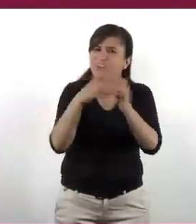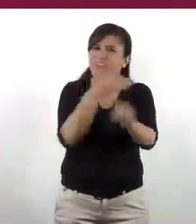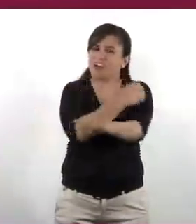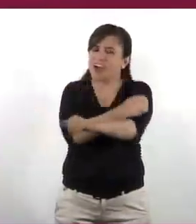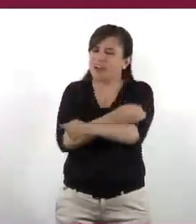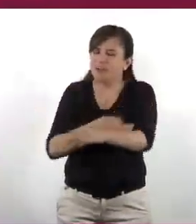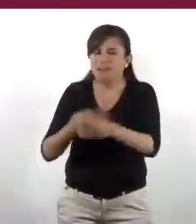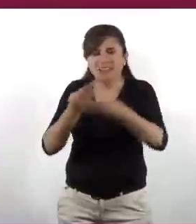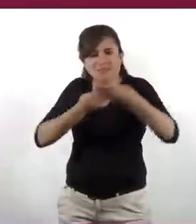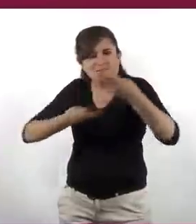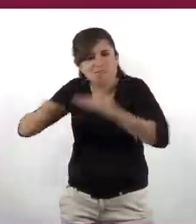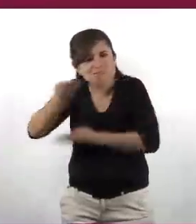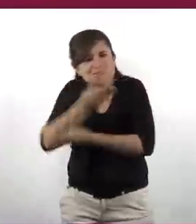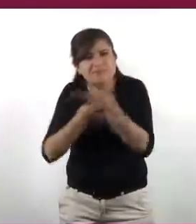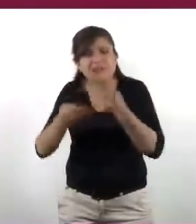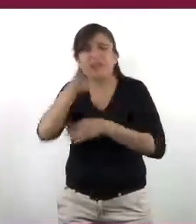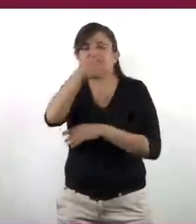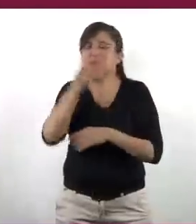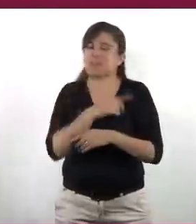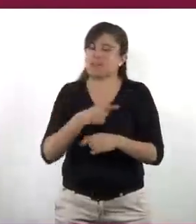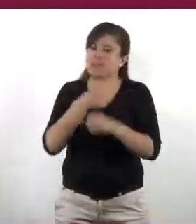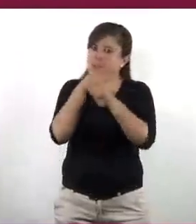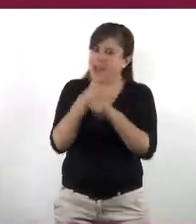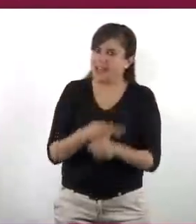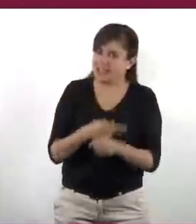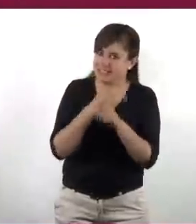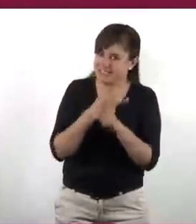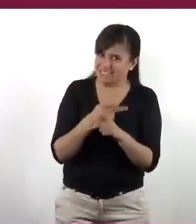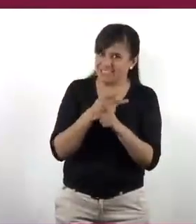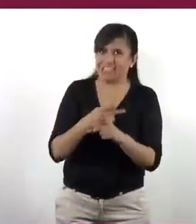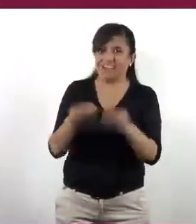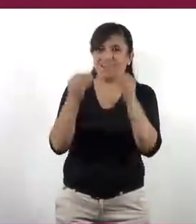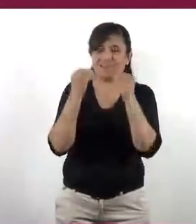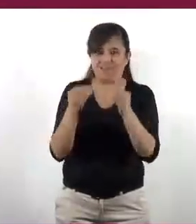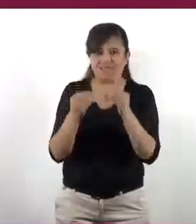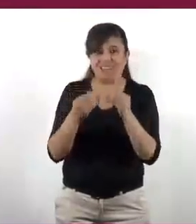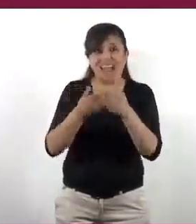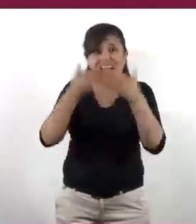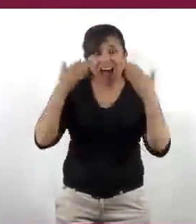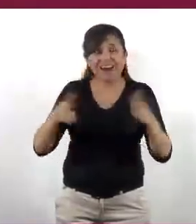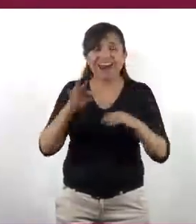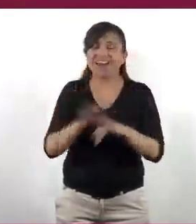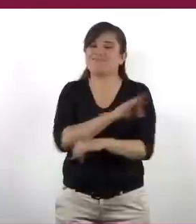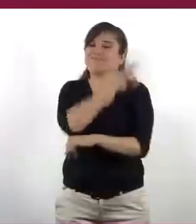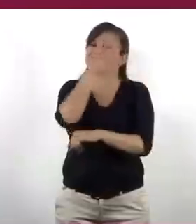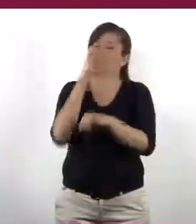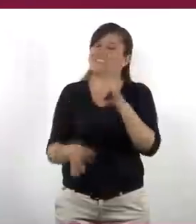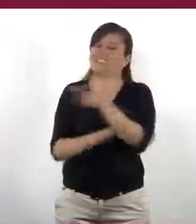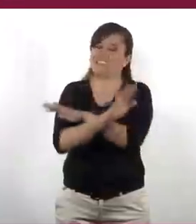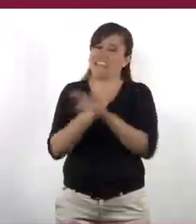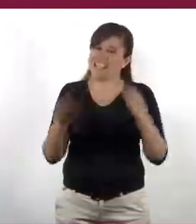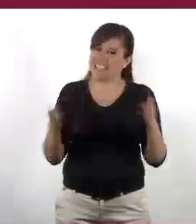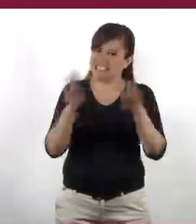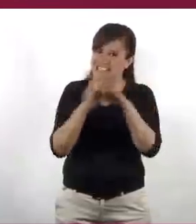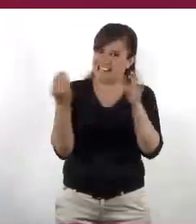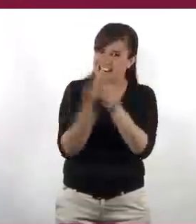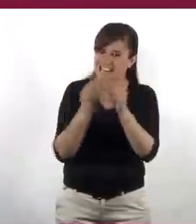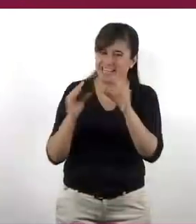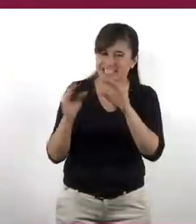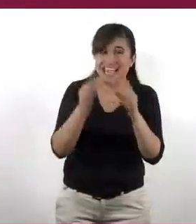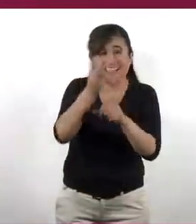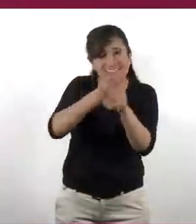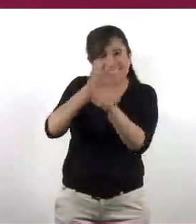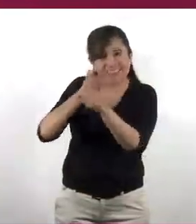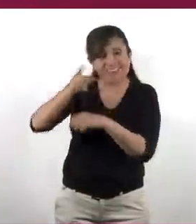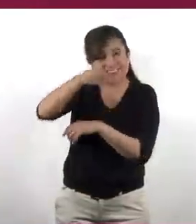familia, considerando la paciencia y la tolerancia. Con esto llegamos al final de esta sesión, pero los y las